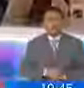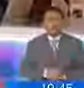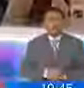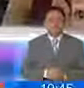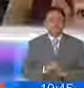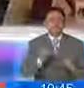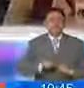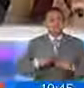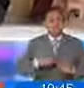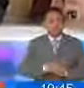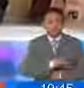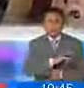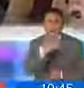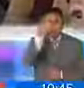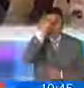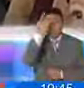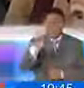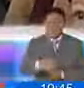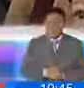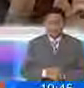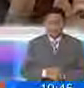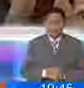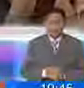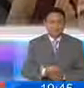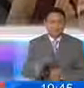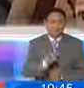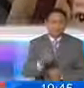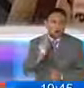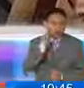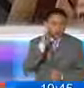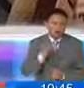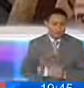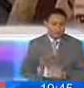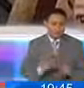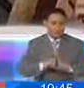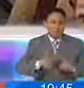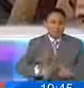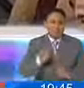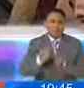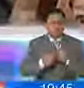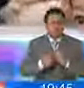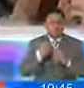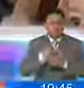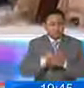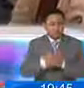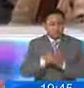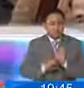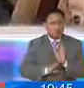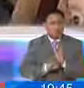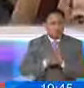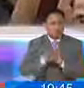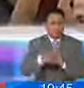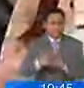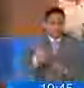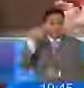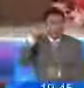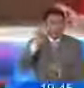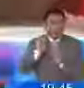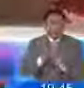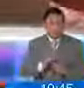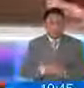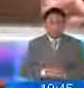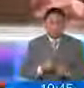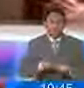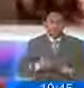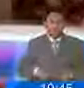tenido enfermedades respiratorias como todo niño, pues no, pero hemos salido adelante con la bendición de Dios. Pero la rutina